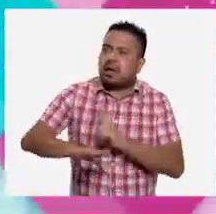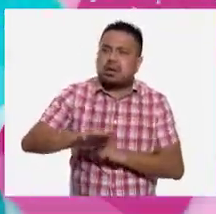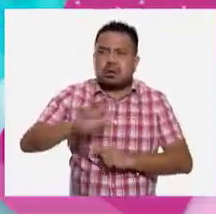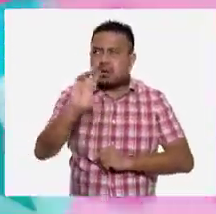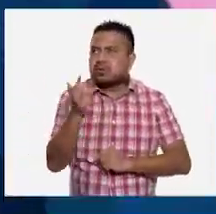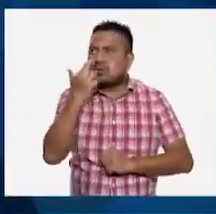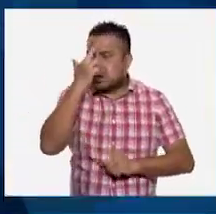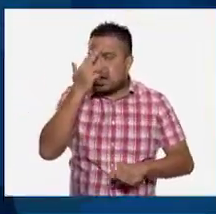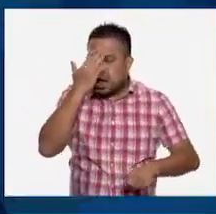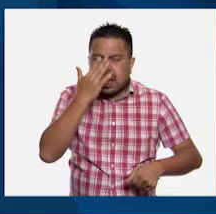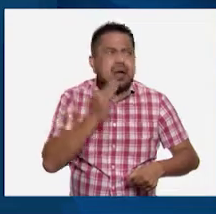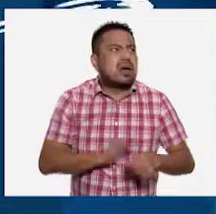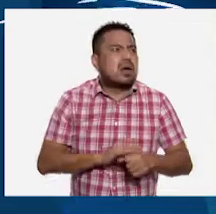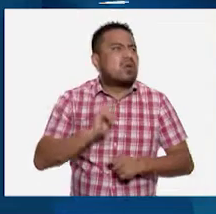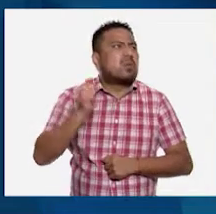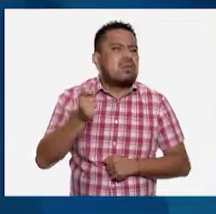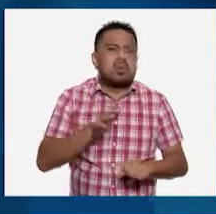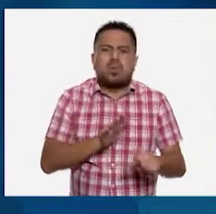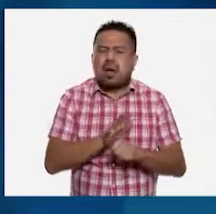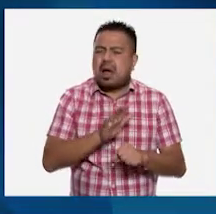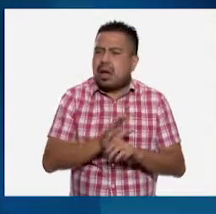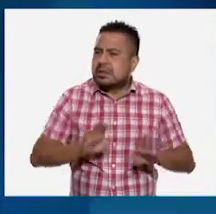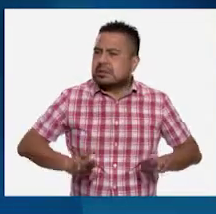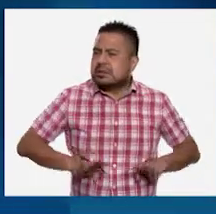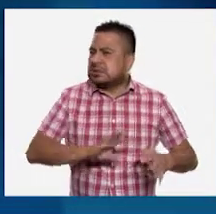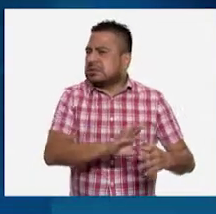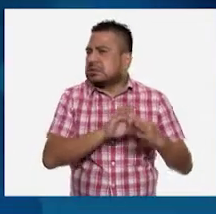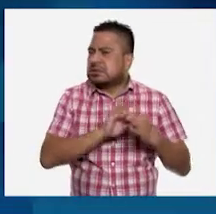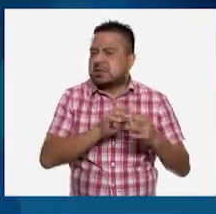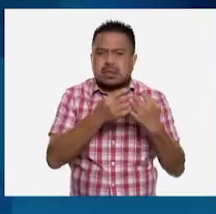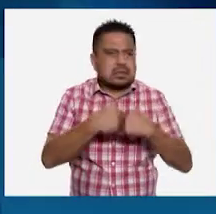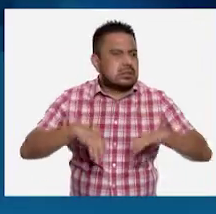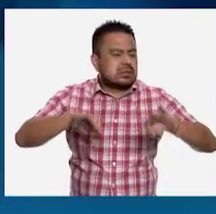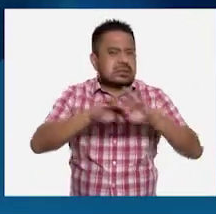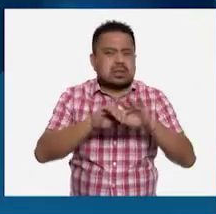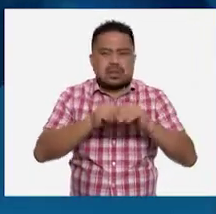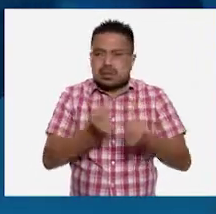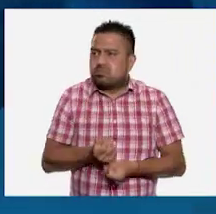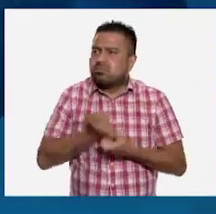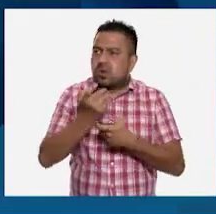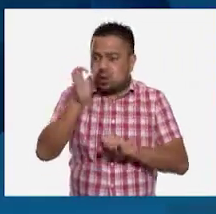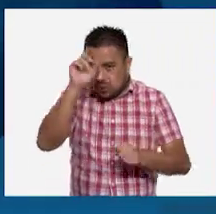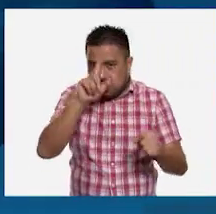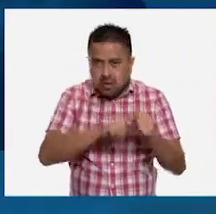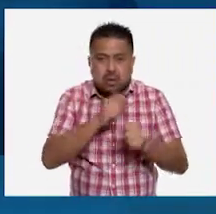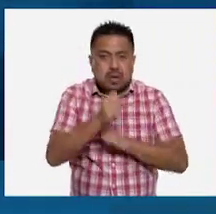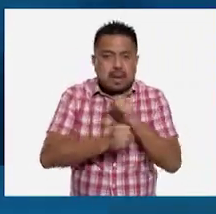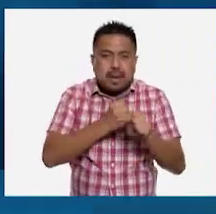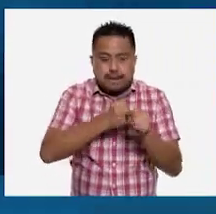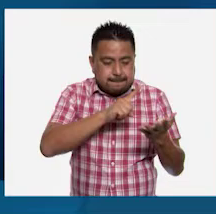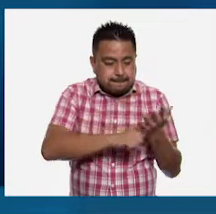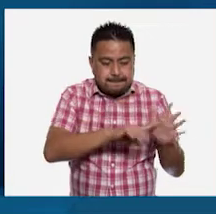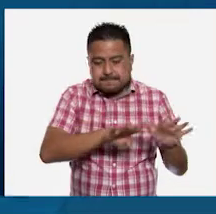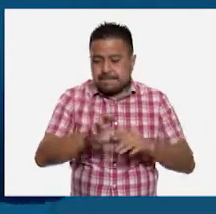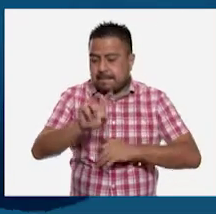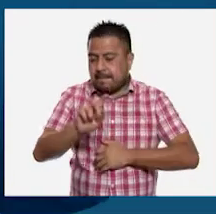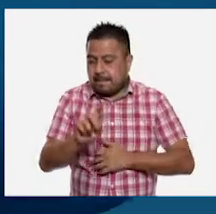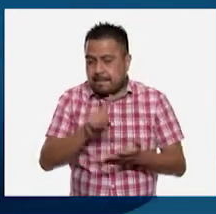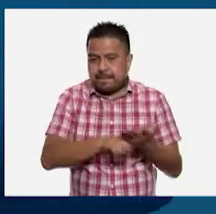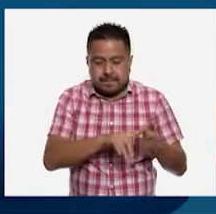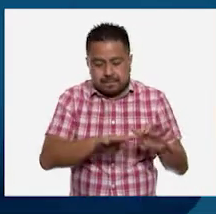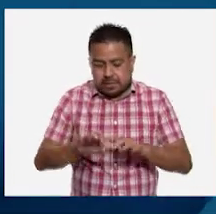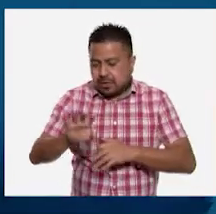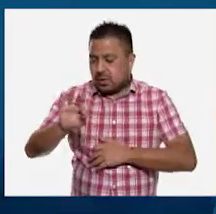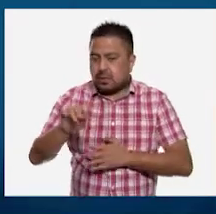recuerdan. ¿Cuál era la característica principal de las manifestaciones culturales de los años 30, 40 y